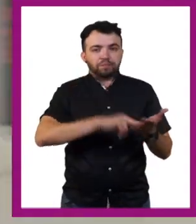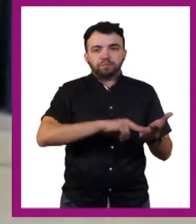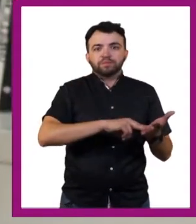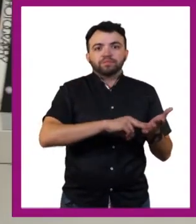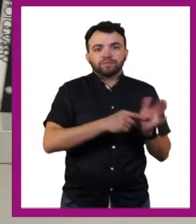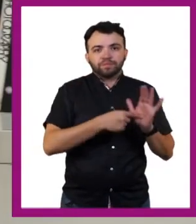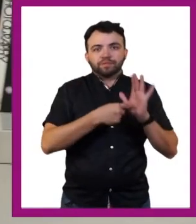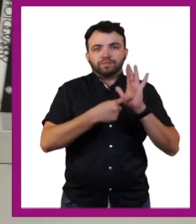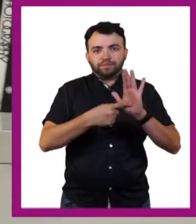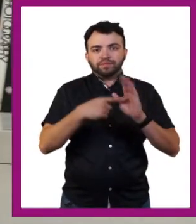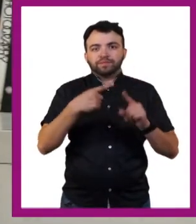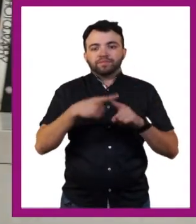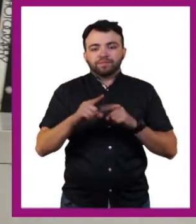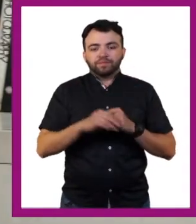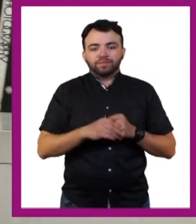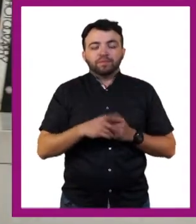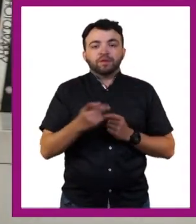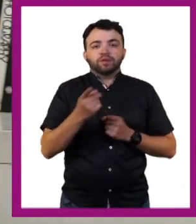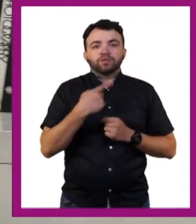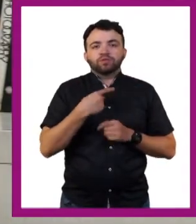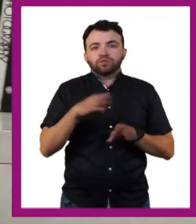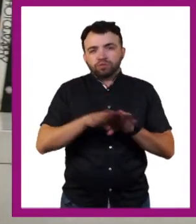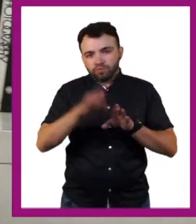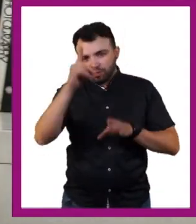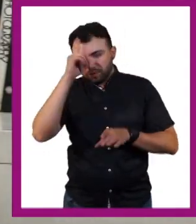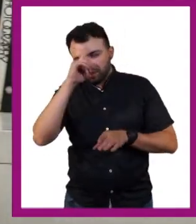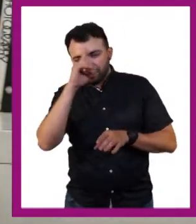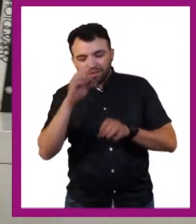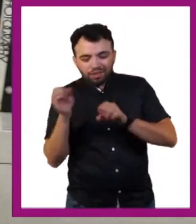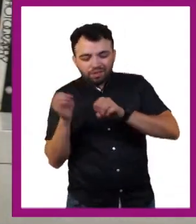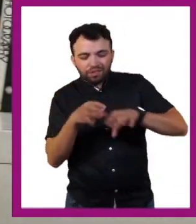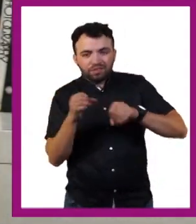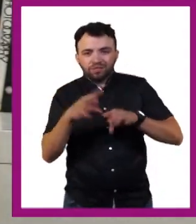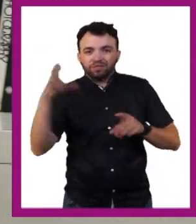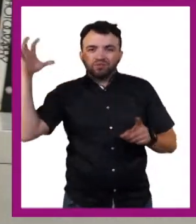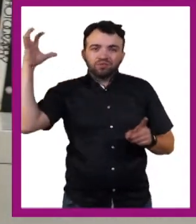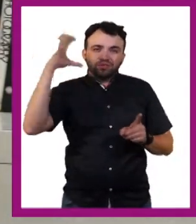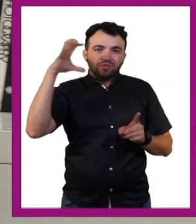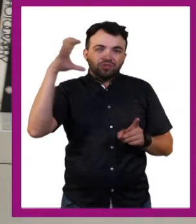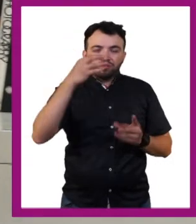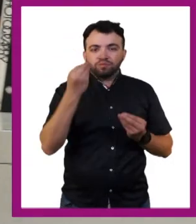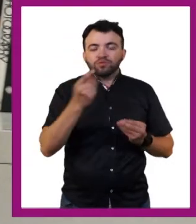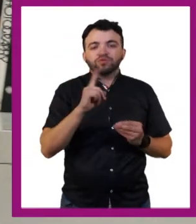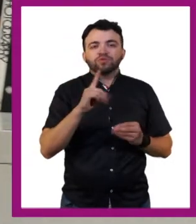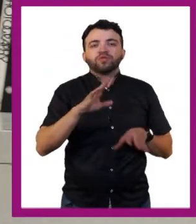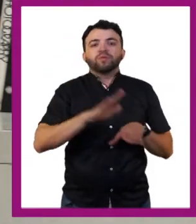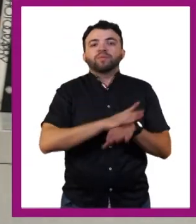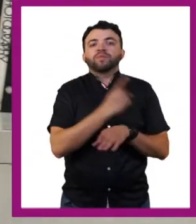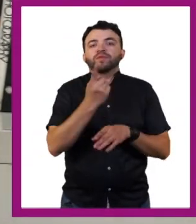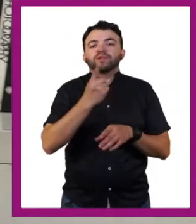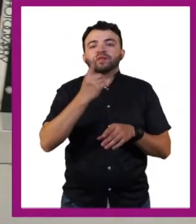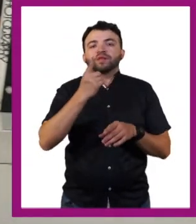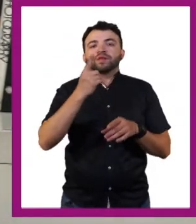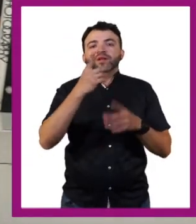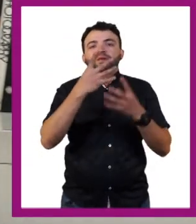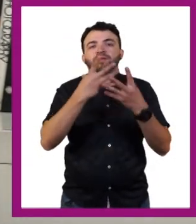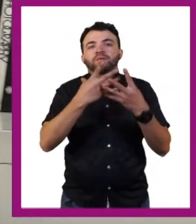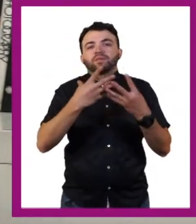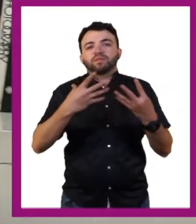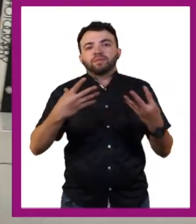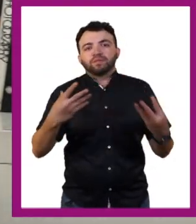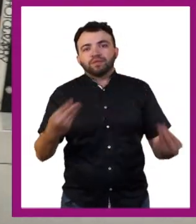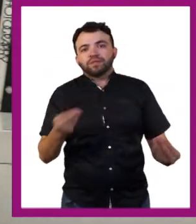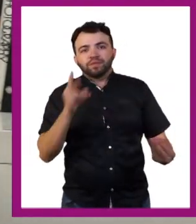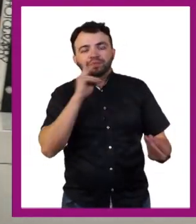ver el resultado. Lo que les recomiendo es no dejarlo y que le siga dando la luz UV después, porque se borra